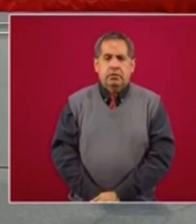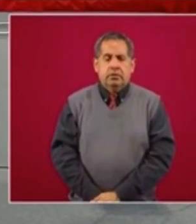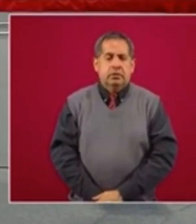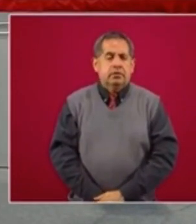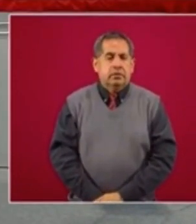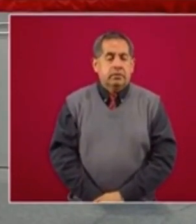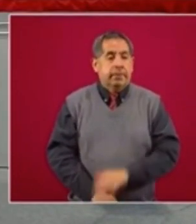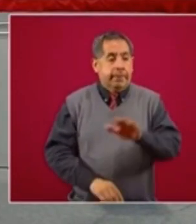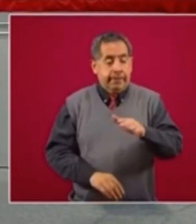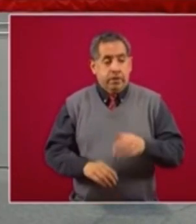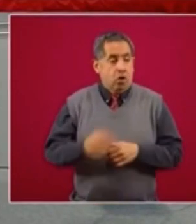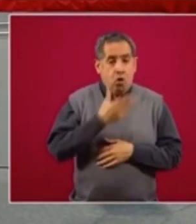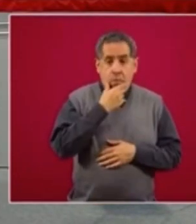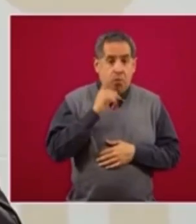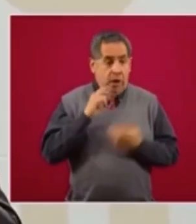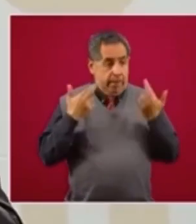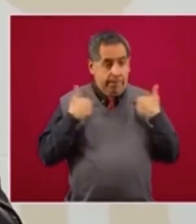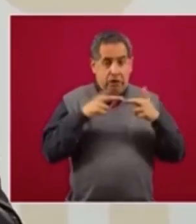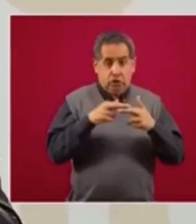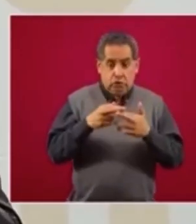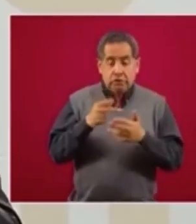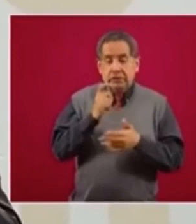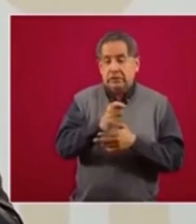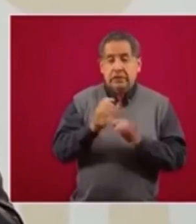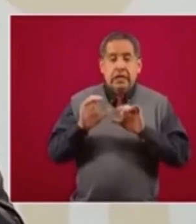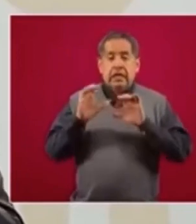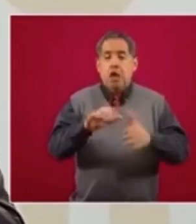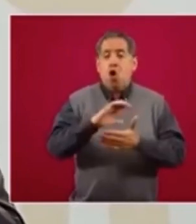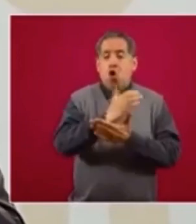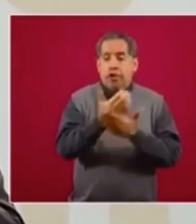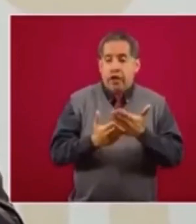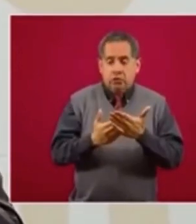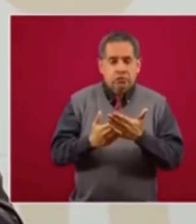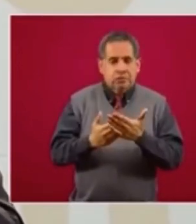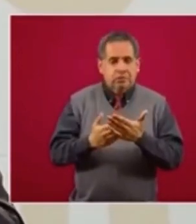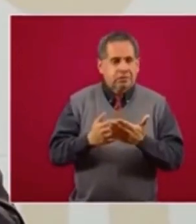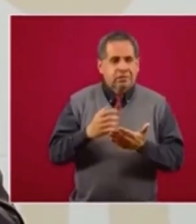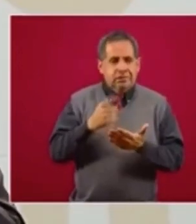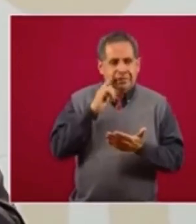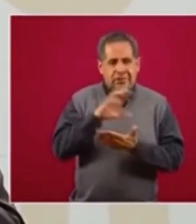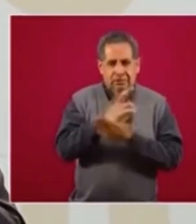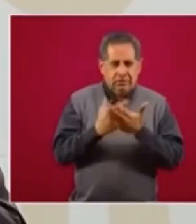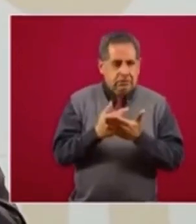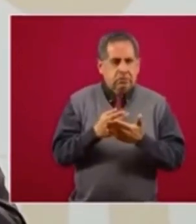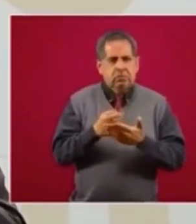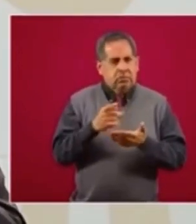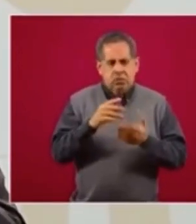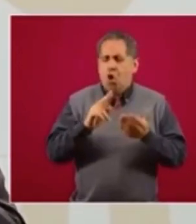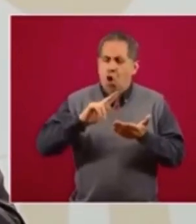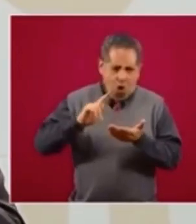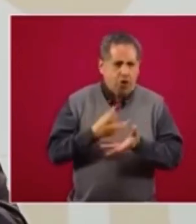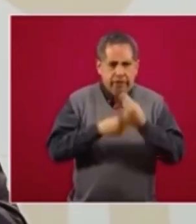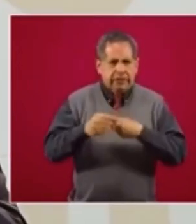En cuanto a las maestras y los maestros que están contratados por honorarios, se van a renovar